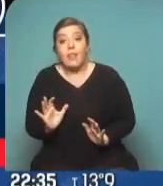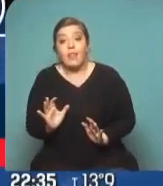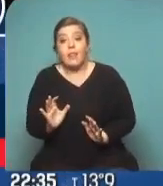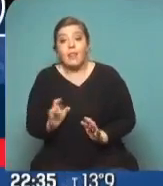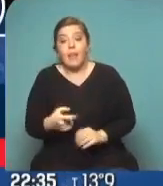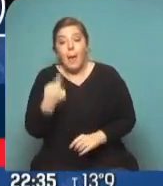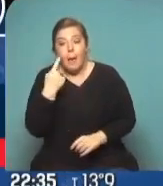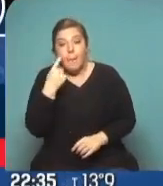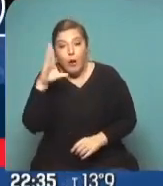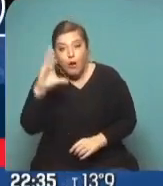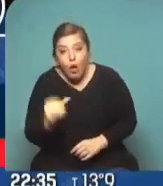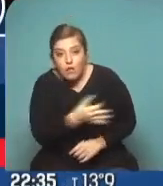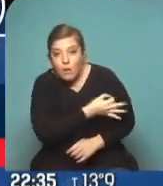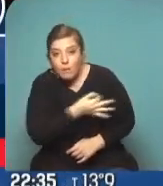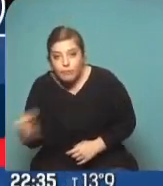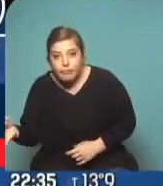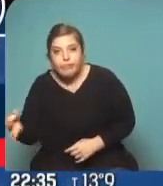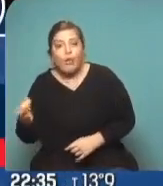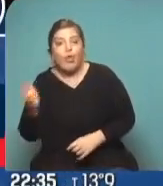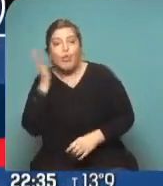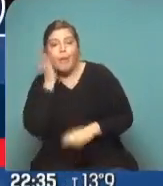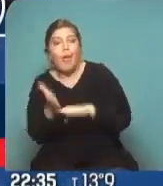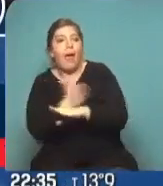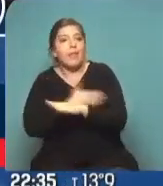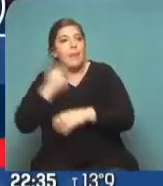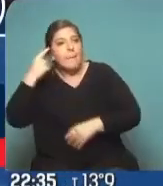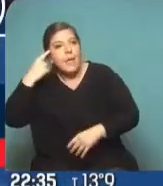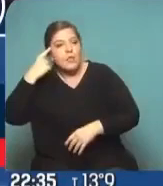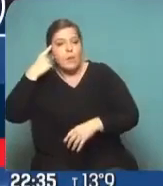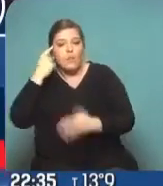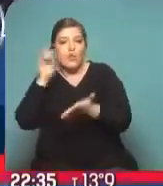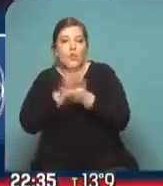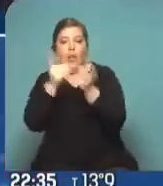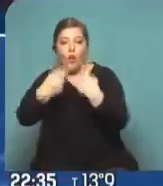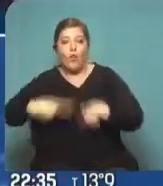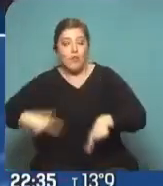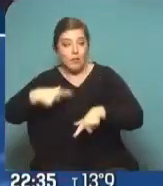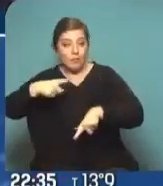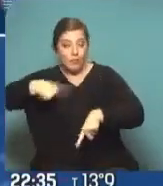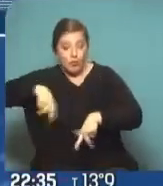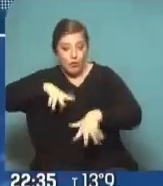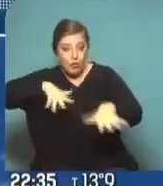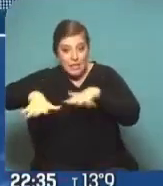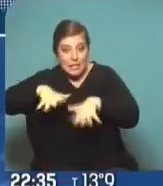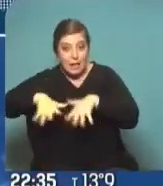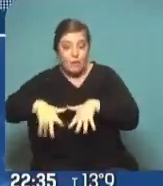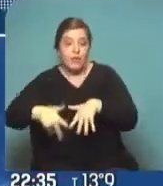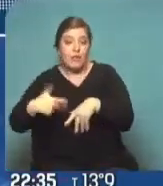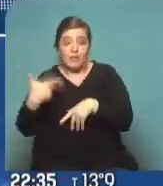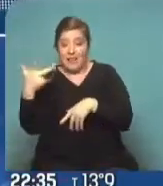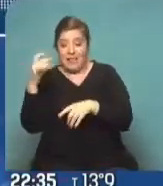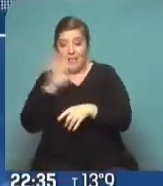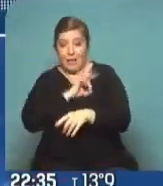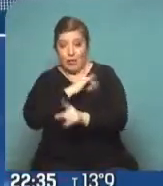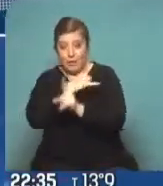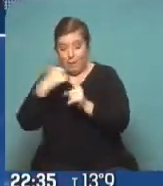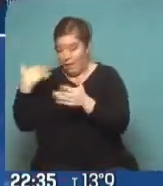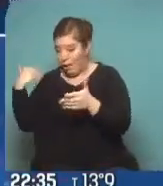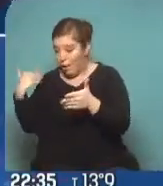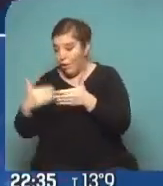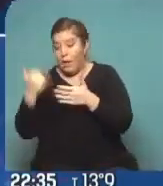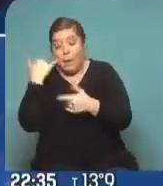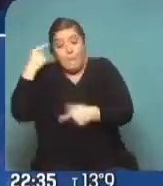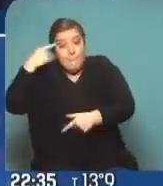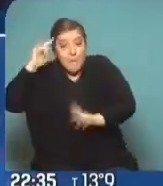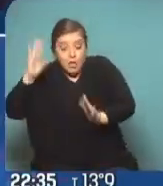cada noche, antes de irme a dormir, todo lo que hemos hecho estos 3 años y medio y estoy convencido que este es el camino correcto. Me duele en el